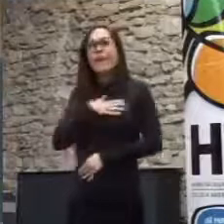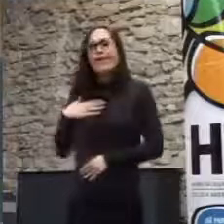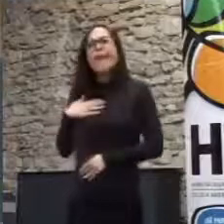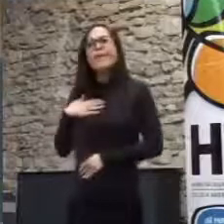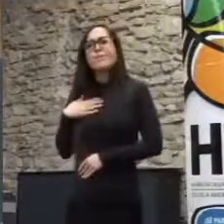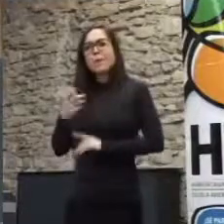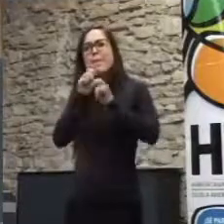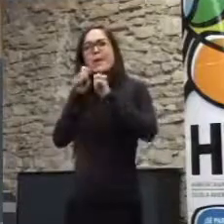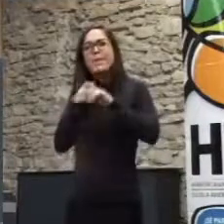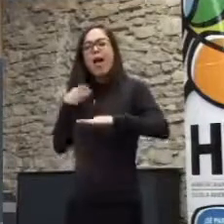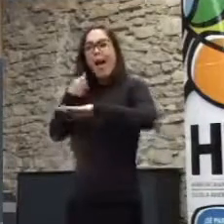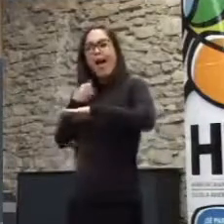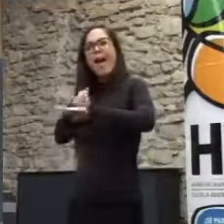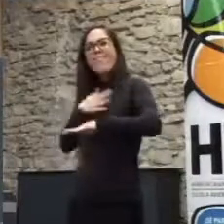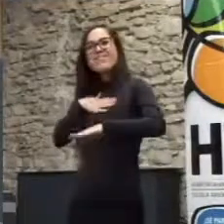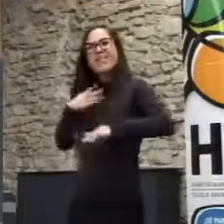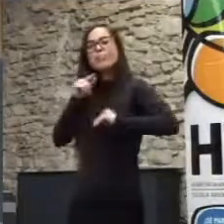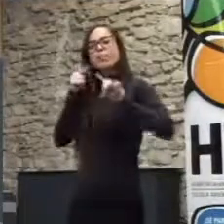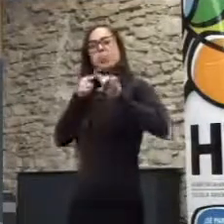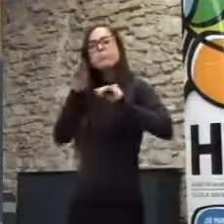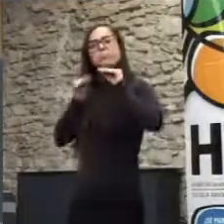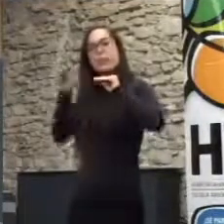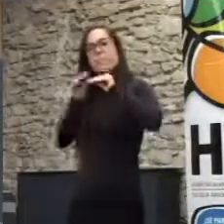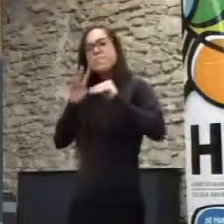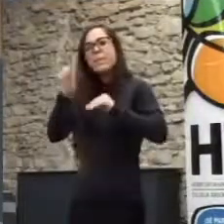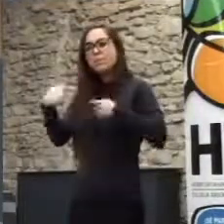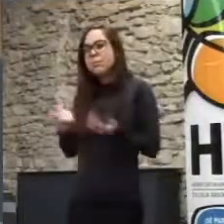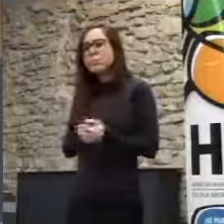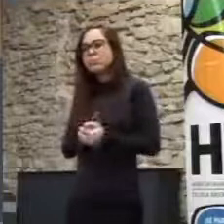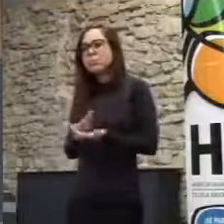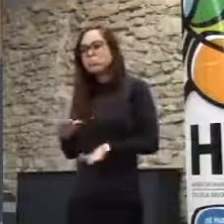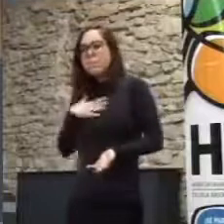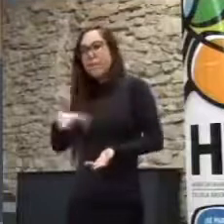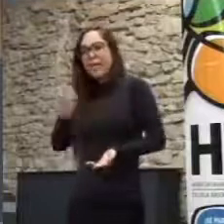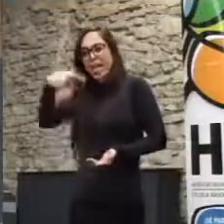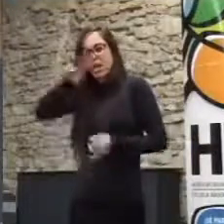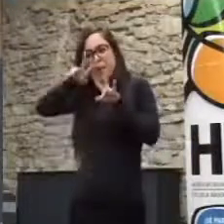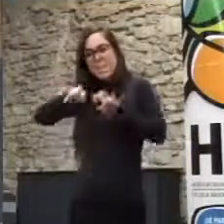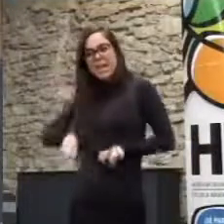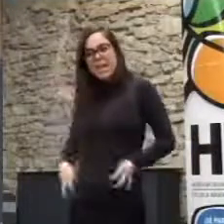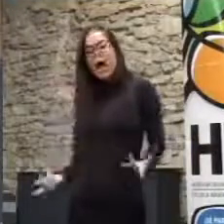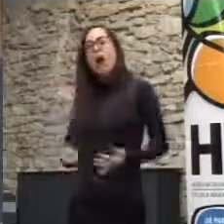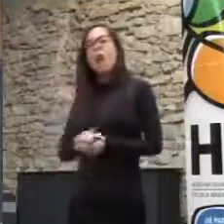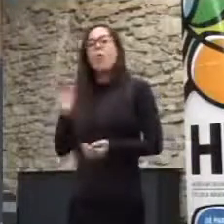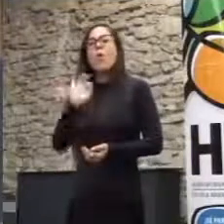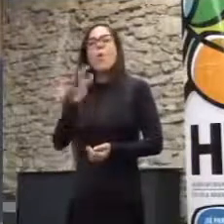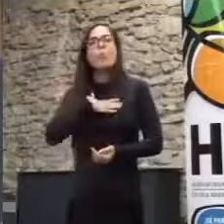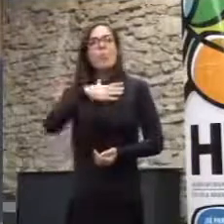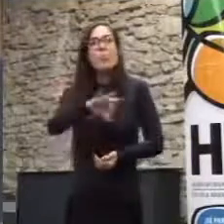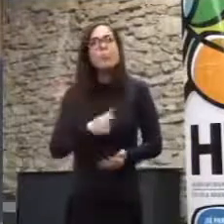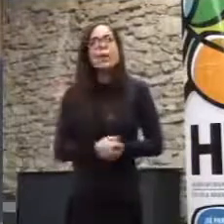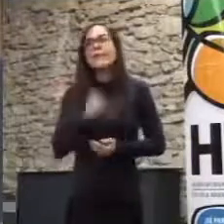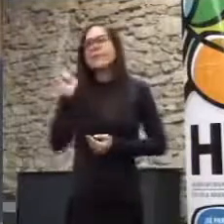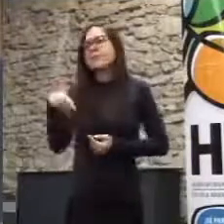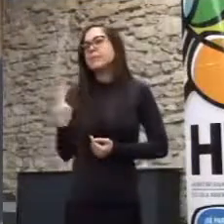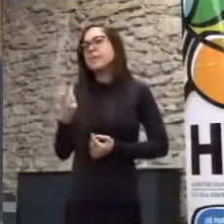hagan periodismo y que pregunten por sus cosas y que investiguen asuntos y que marquen la agenda con informaciones